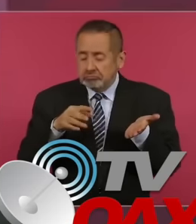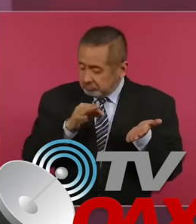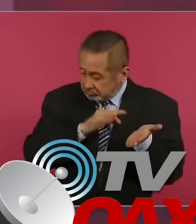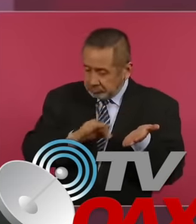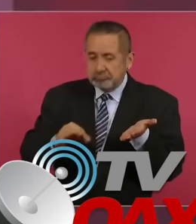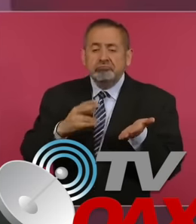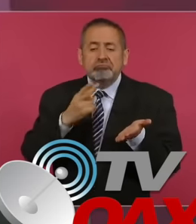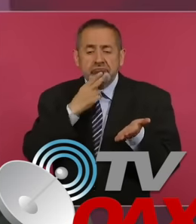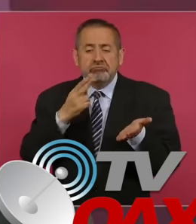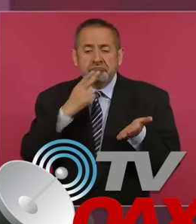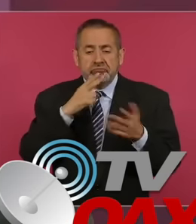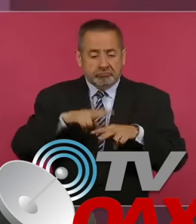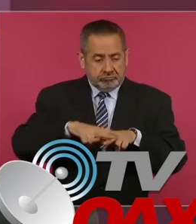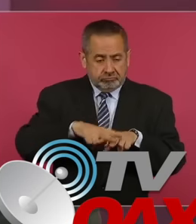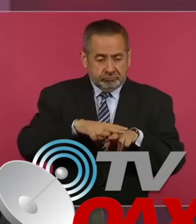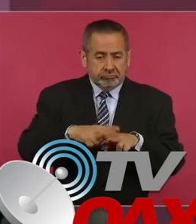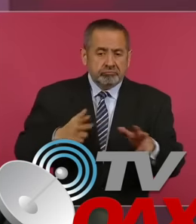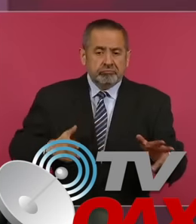utilizar las vías